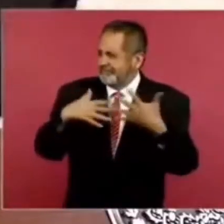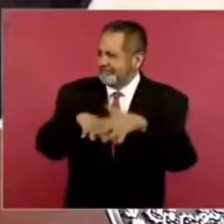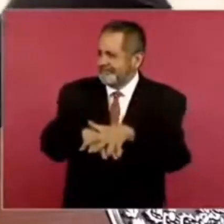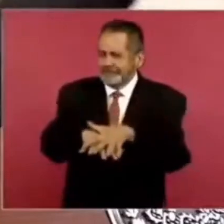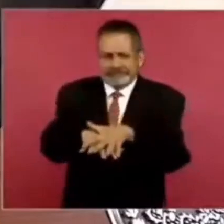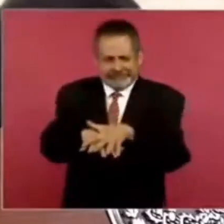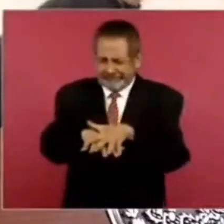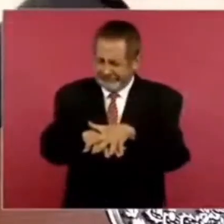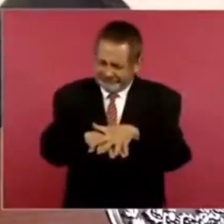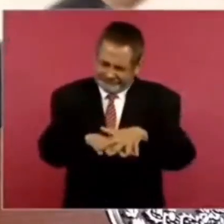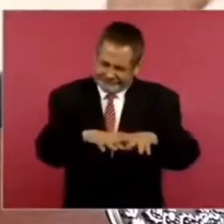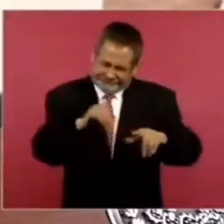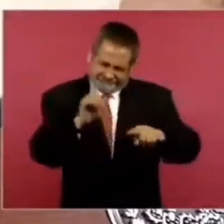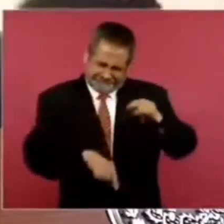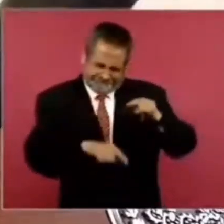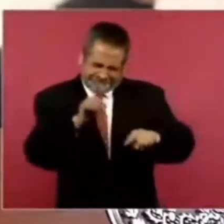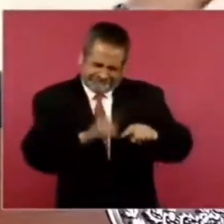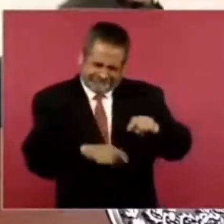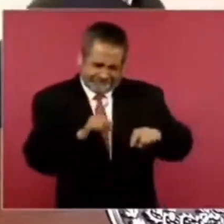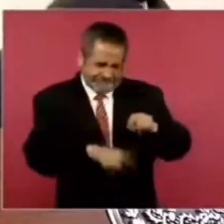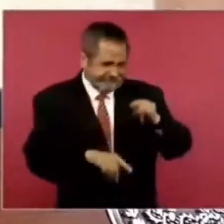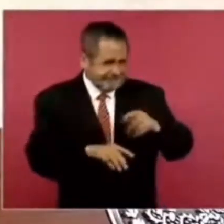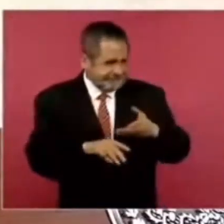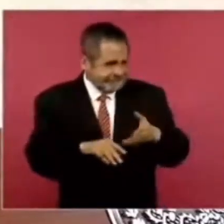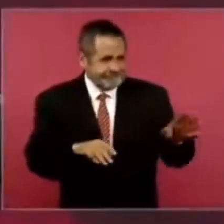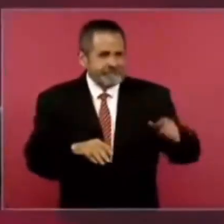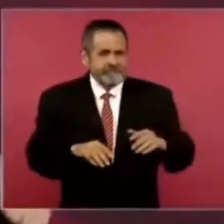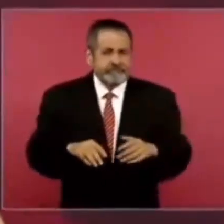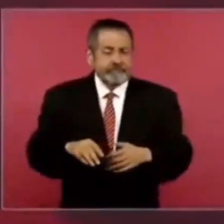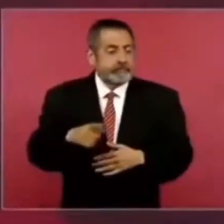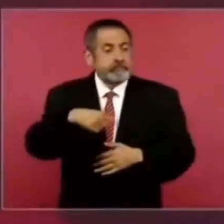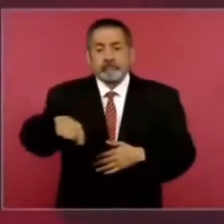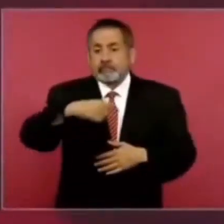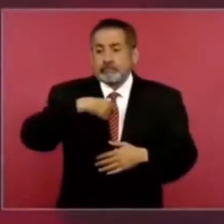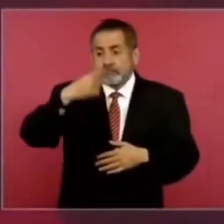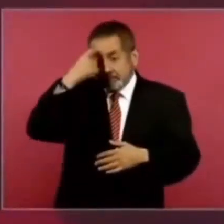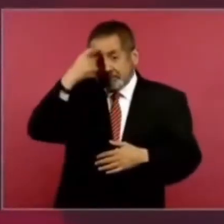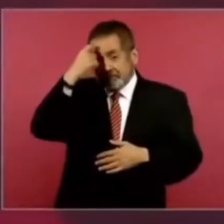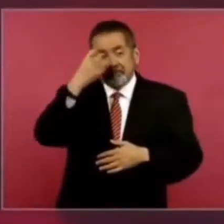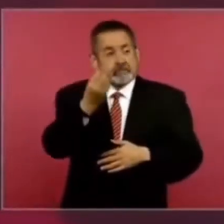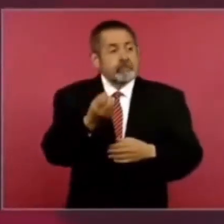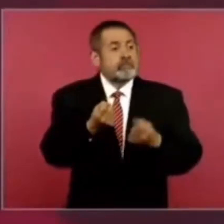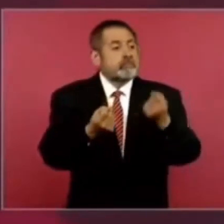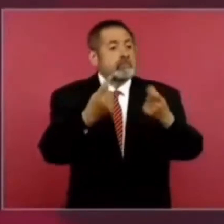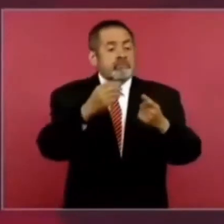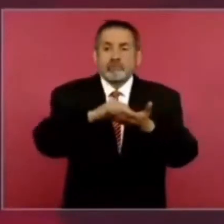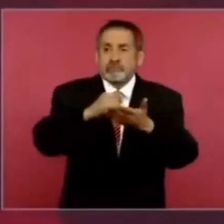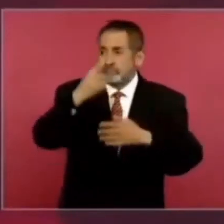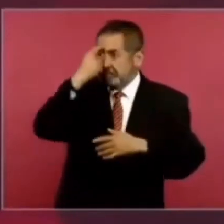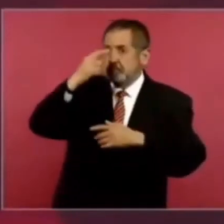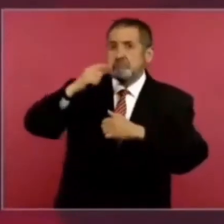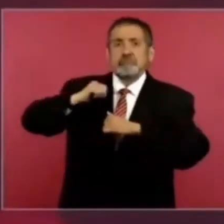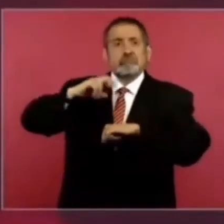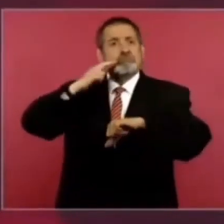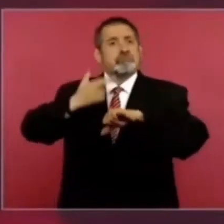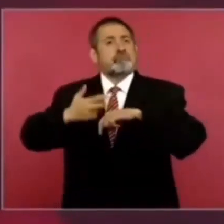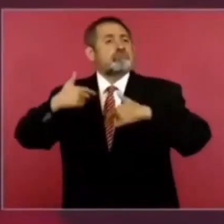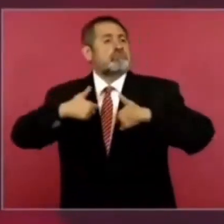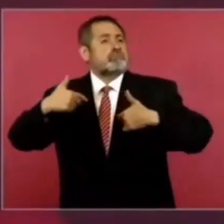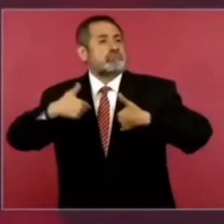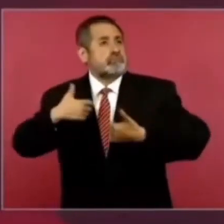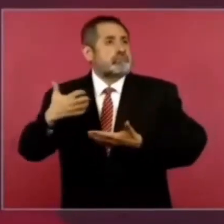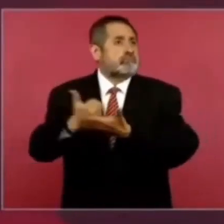hay quienes están pensando nada más en los cargos, sin ideales, sin principios.